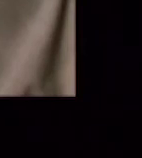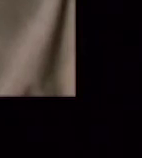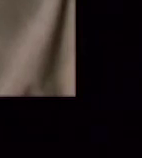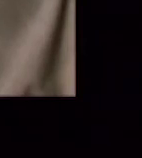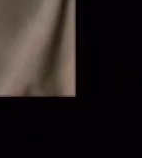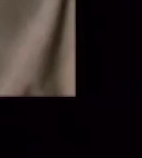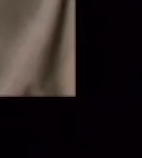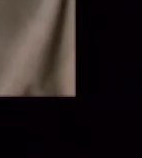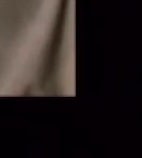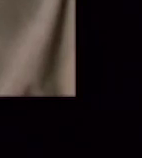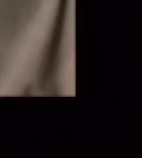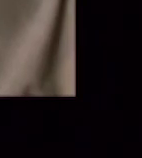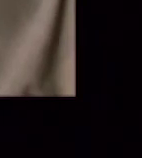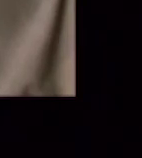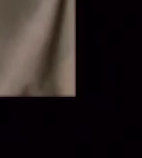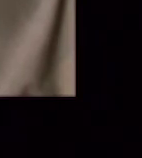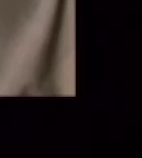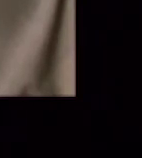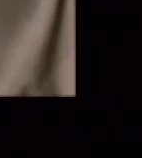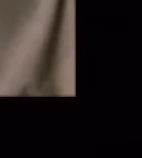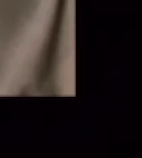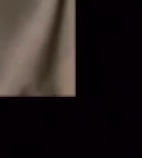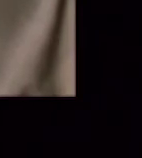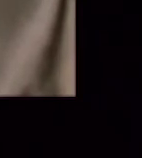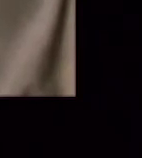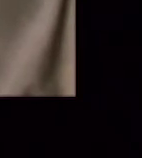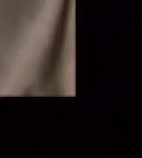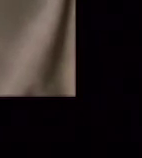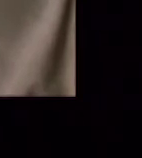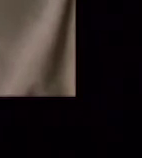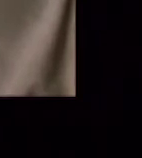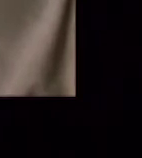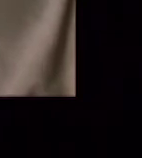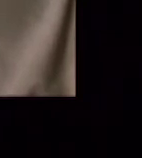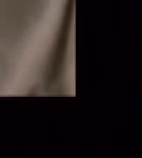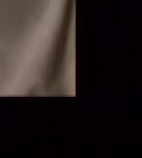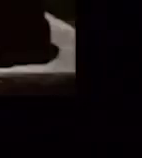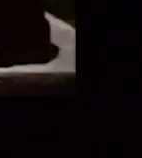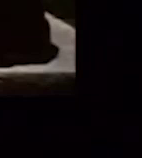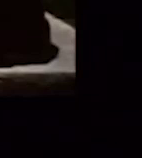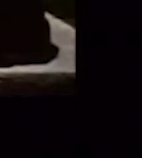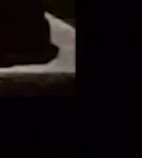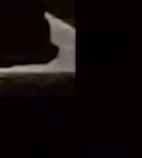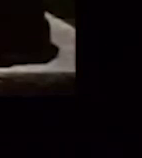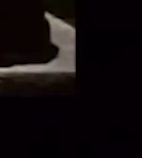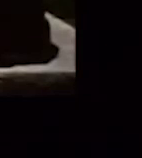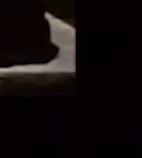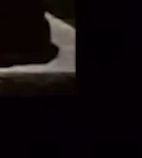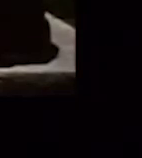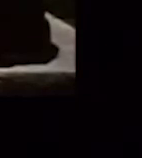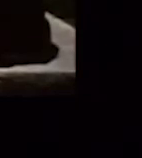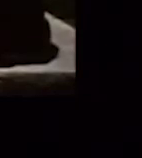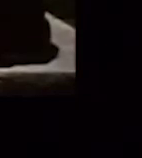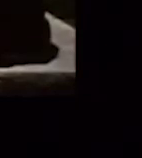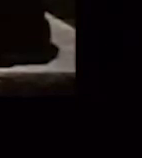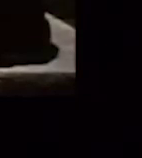por haber vivido en religión, sin religión, como pudiera vivir un pagano,